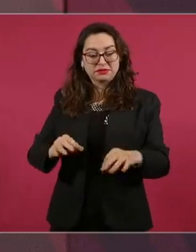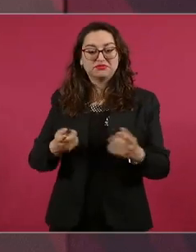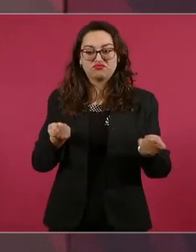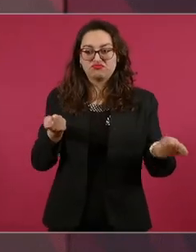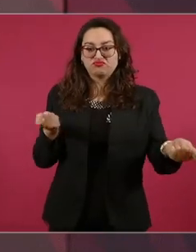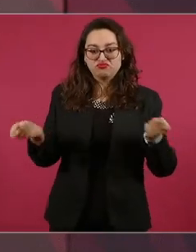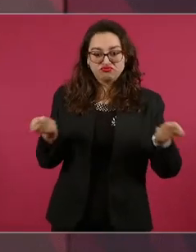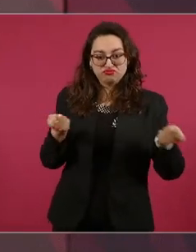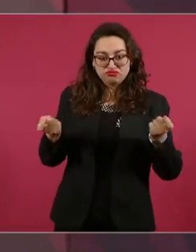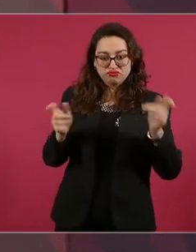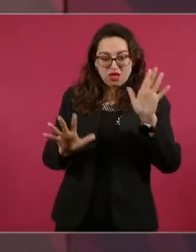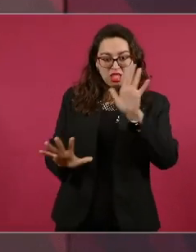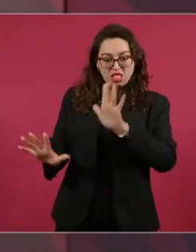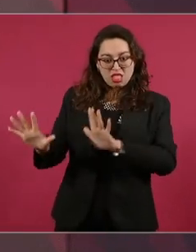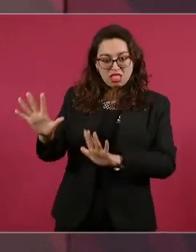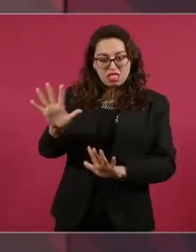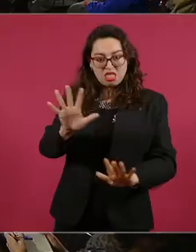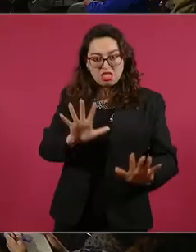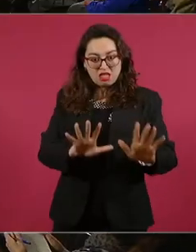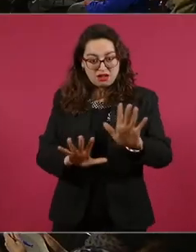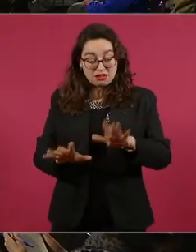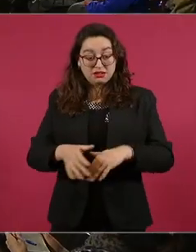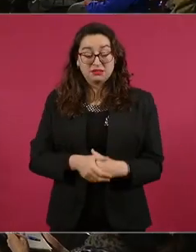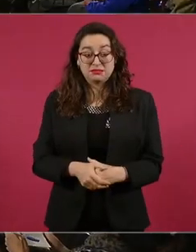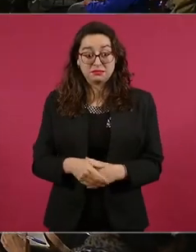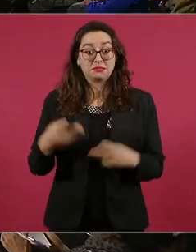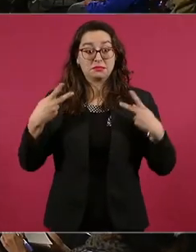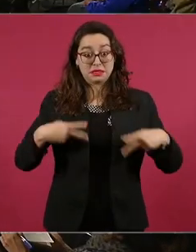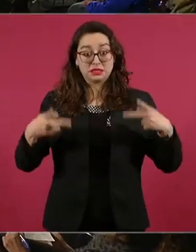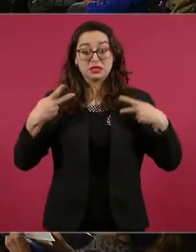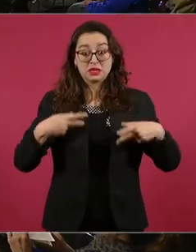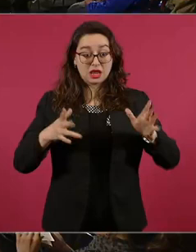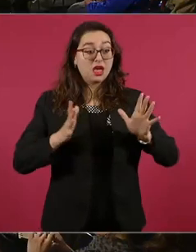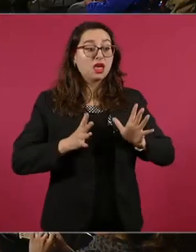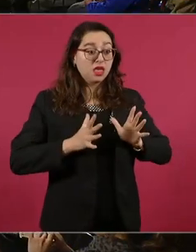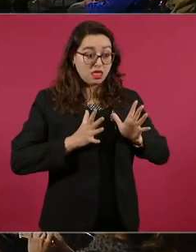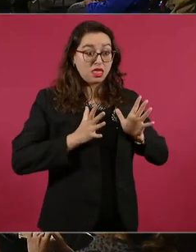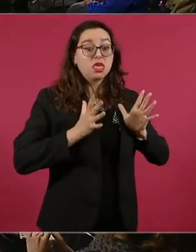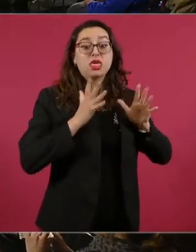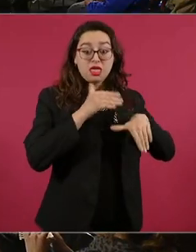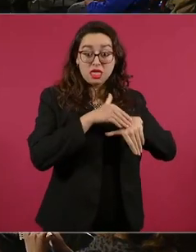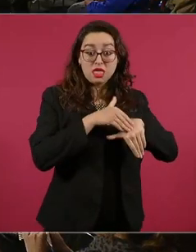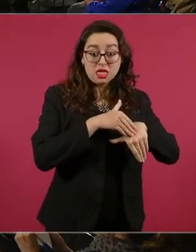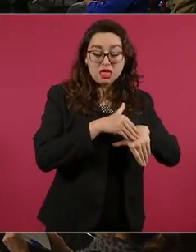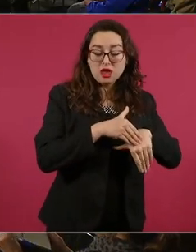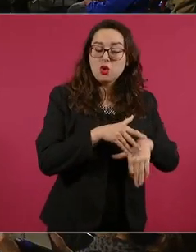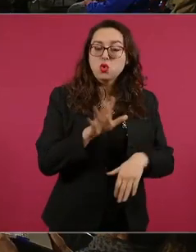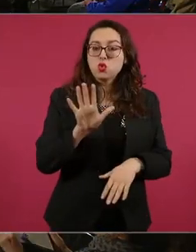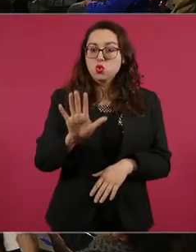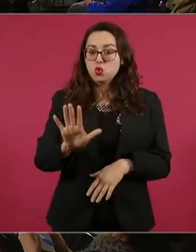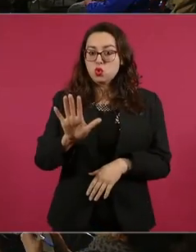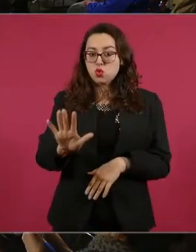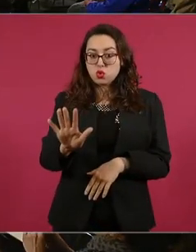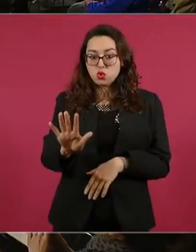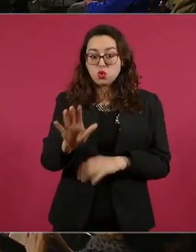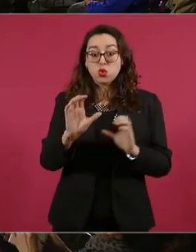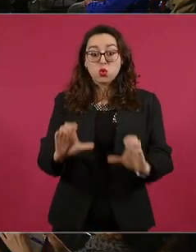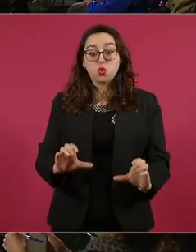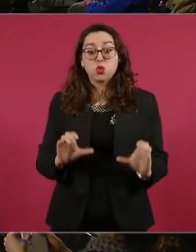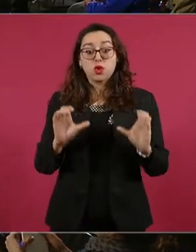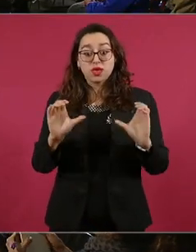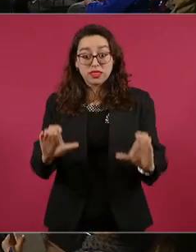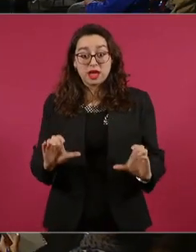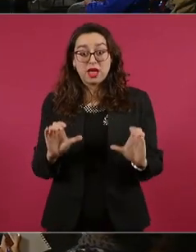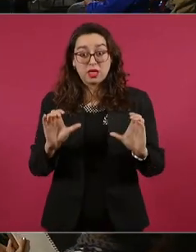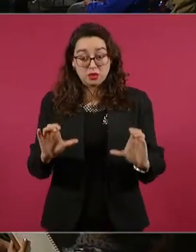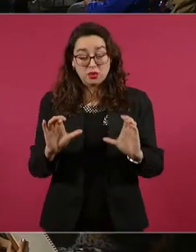control. Entonces, hay que irle aclarando a la gente. En el caso de México estamos viviendo una situación